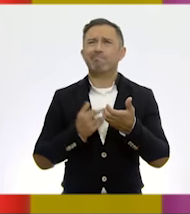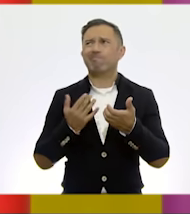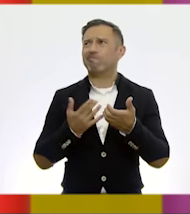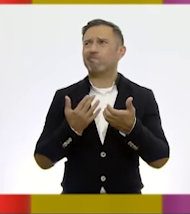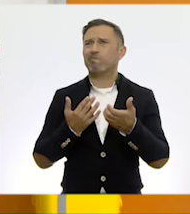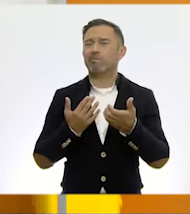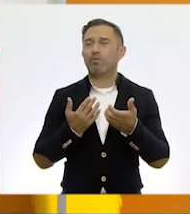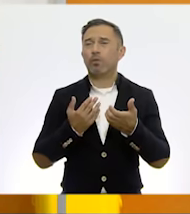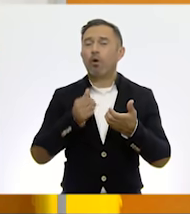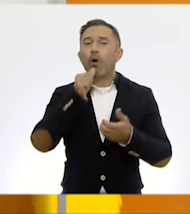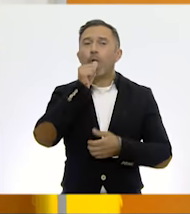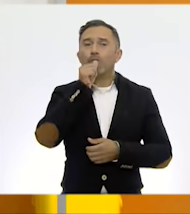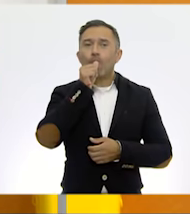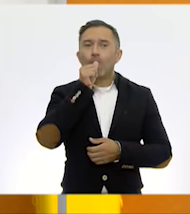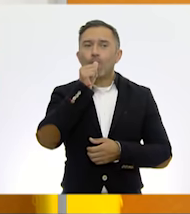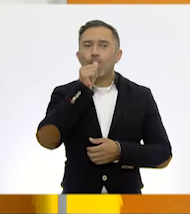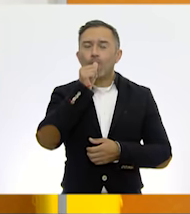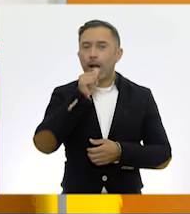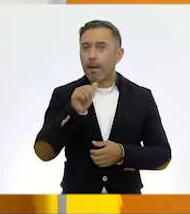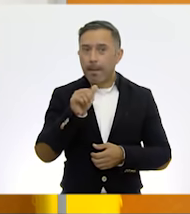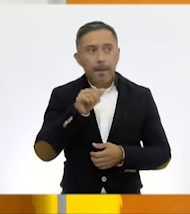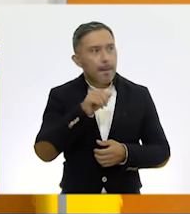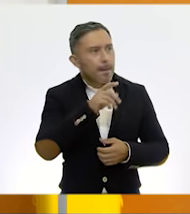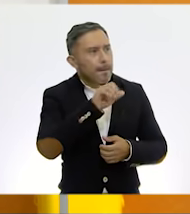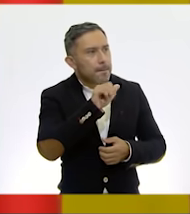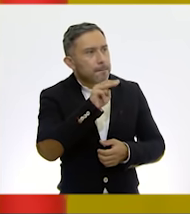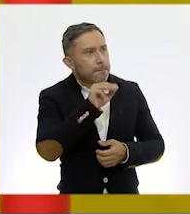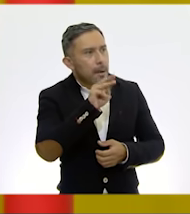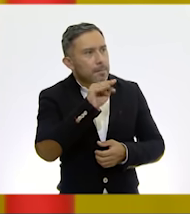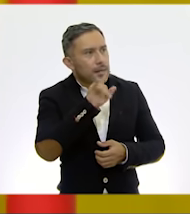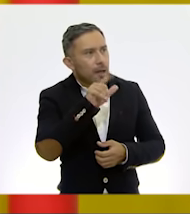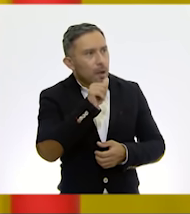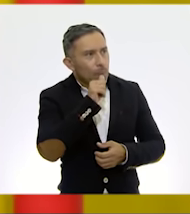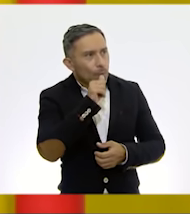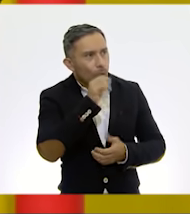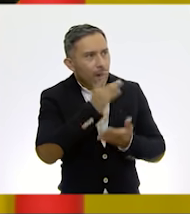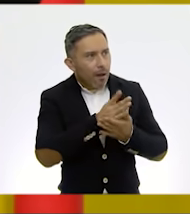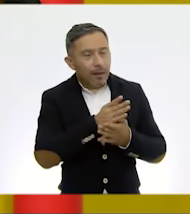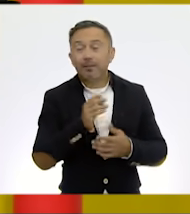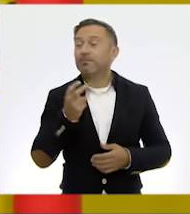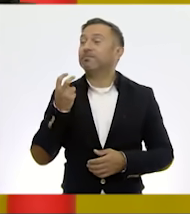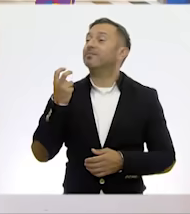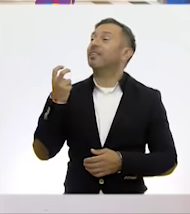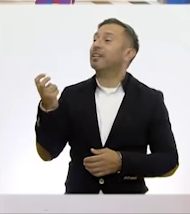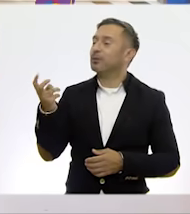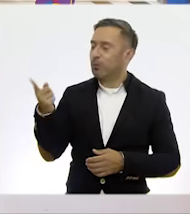Chupete. Mamila. Es una mamila. Correcto. Muy bien. Ahora te toca a ¿va?